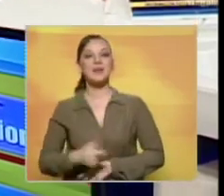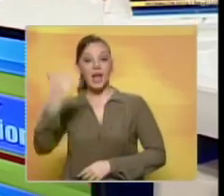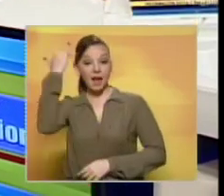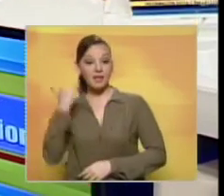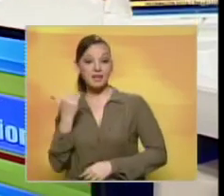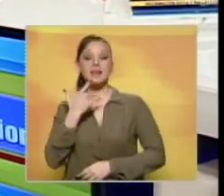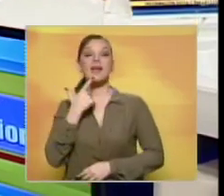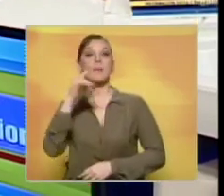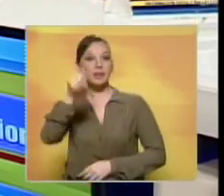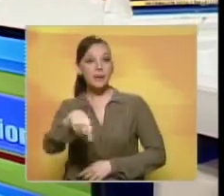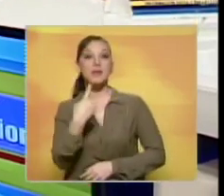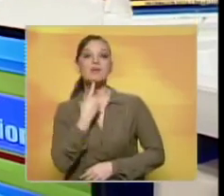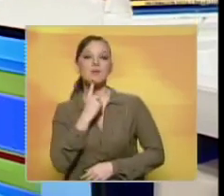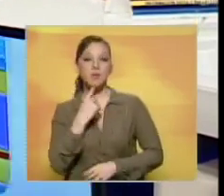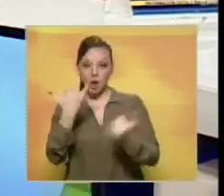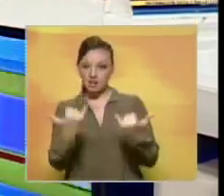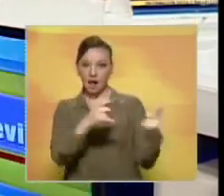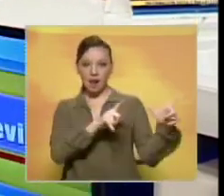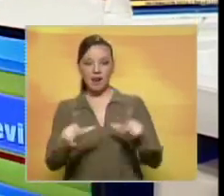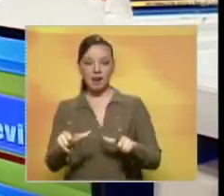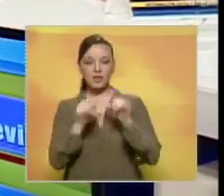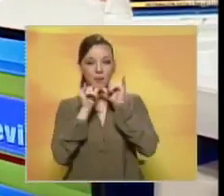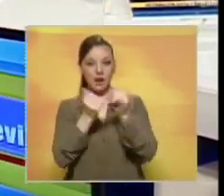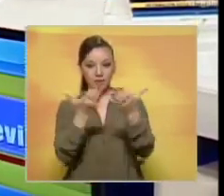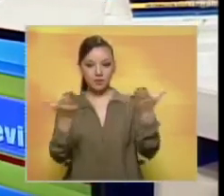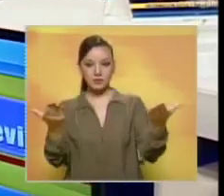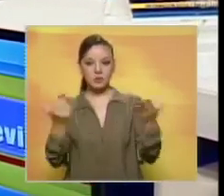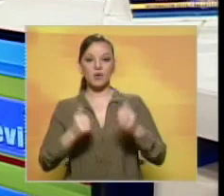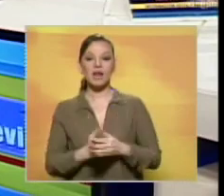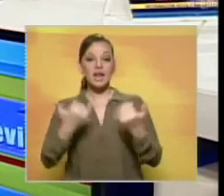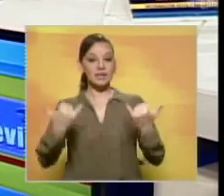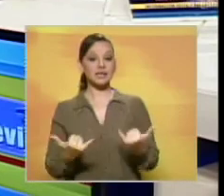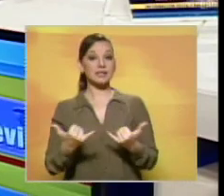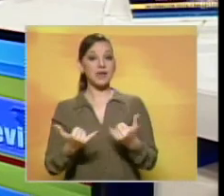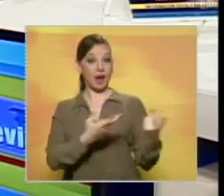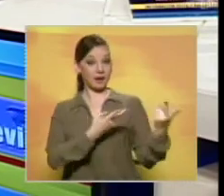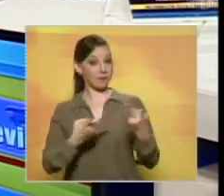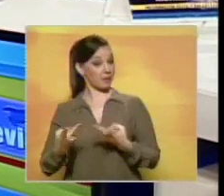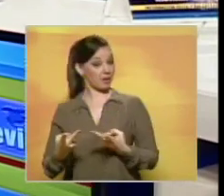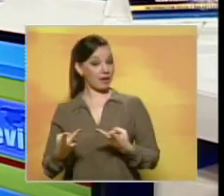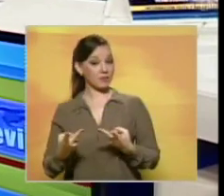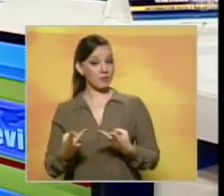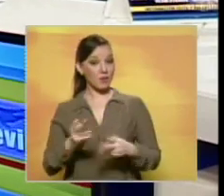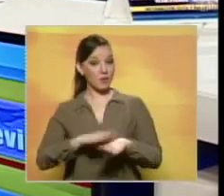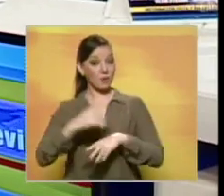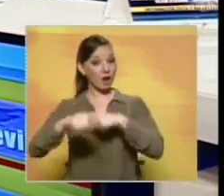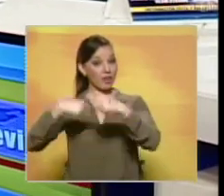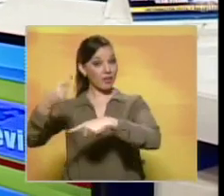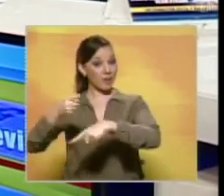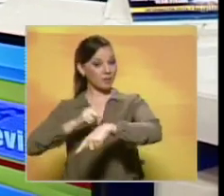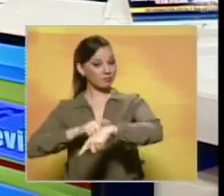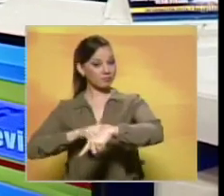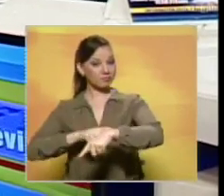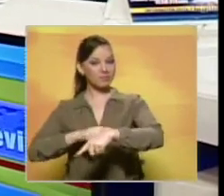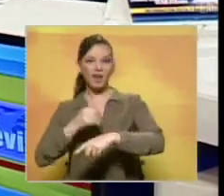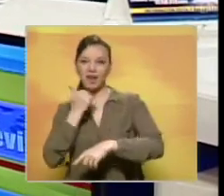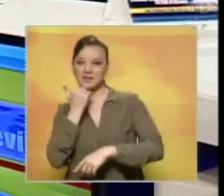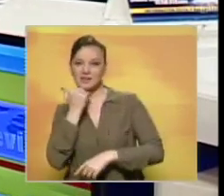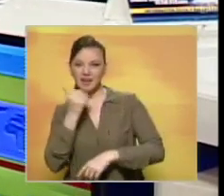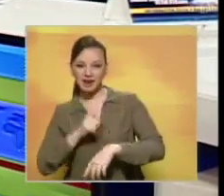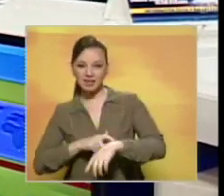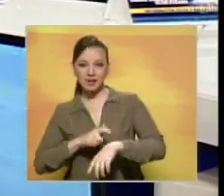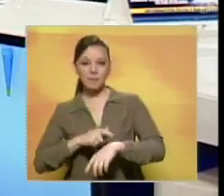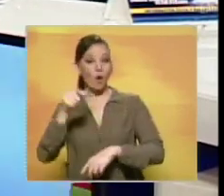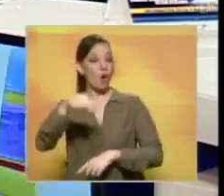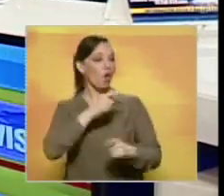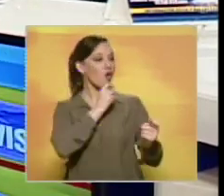Yepes, Eduardo Rodríguez Yoliti, estamos listos para las informaciones y desde ya les invitamos porque en los próximos minutos, en breve tiempo,